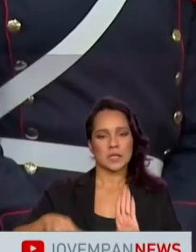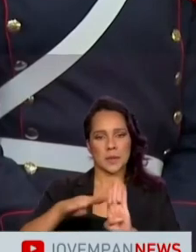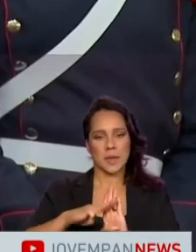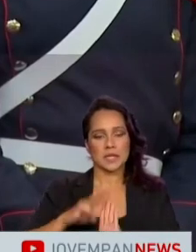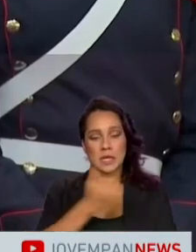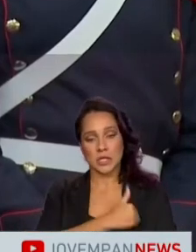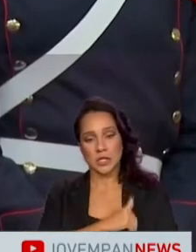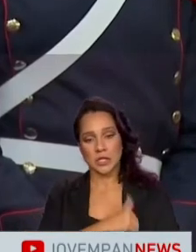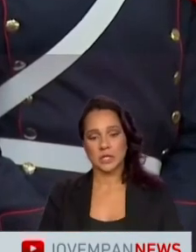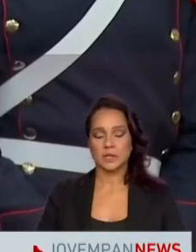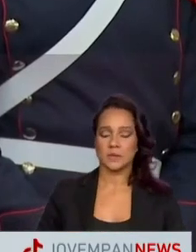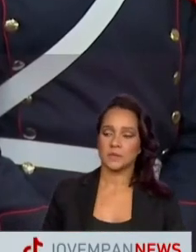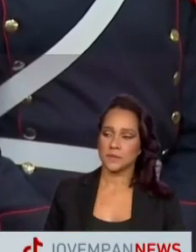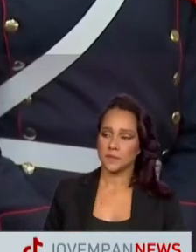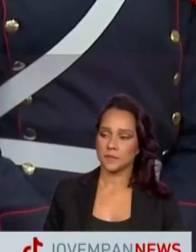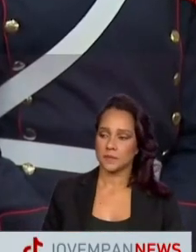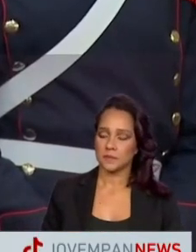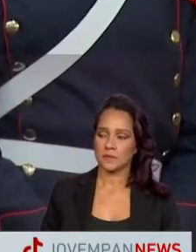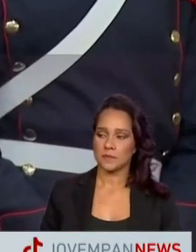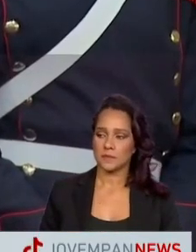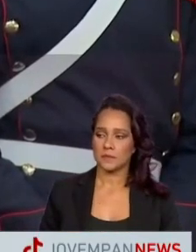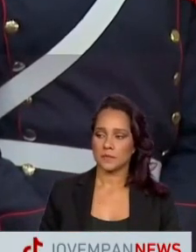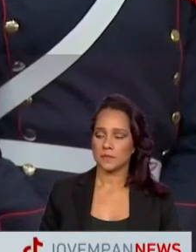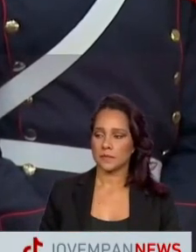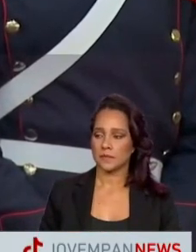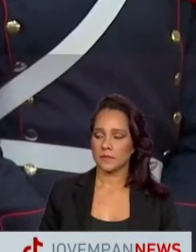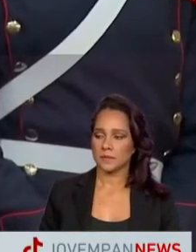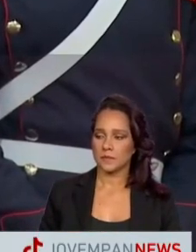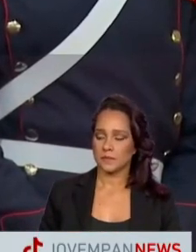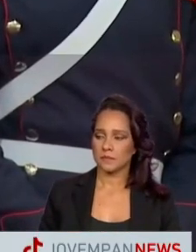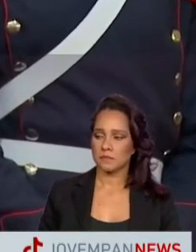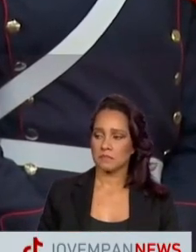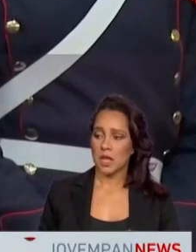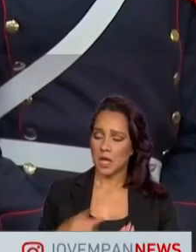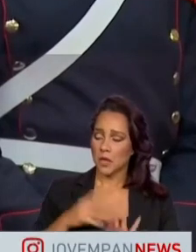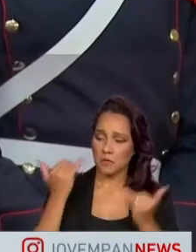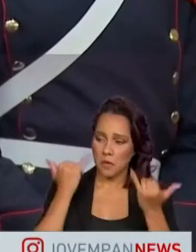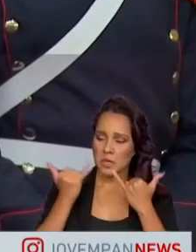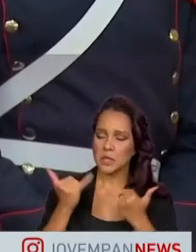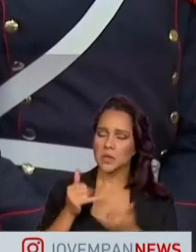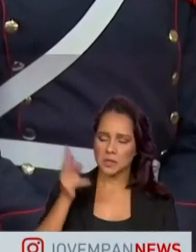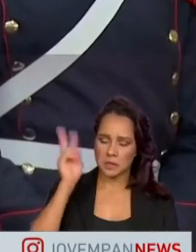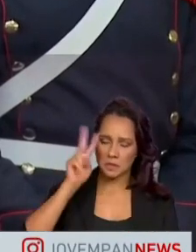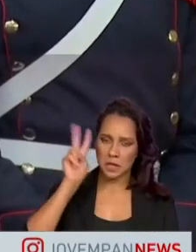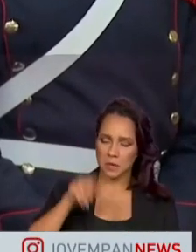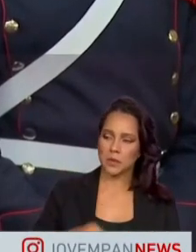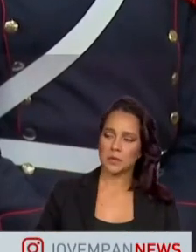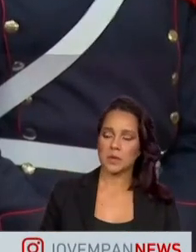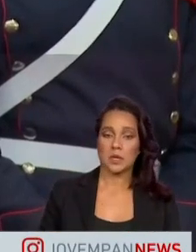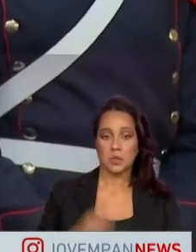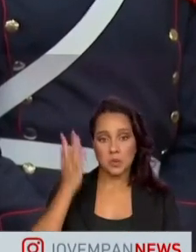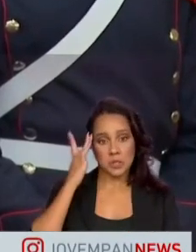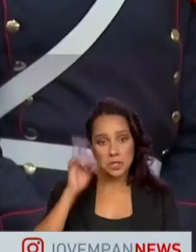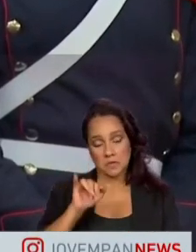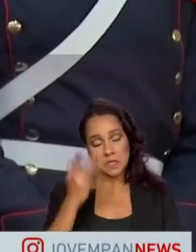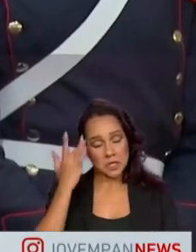Armadas argentinas. Y hay un dato que yo siempre rescato, que no sé si la periodista lo habrá transcrito. Y existe un dato que yo siempre le recuerdo, pero no sé si te